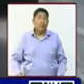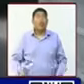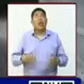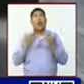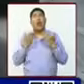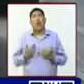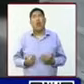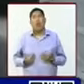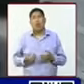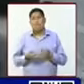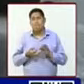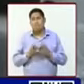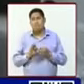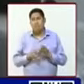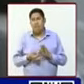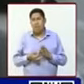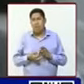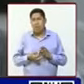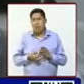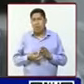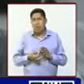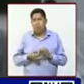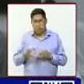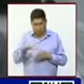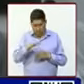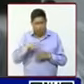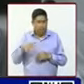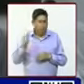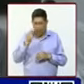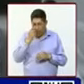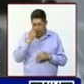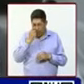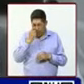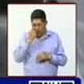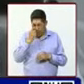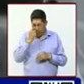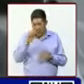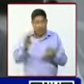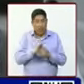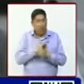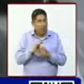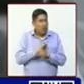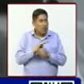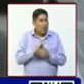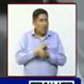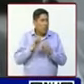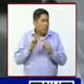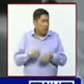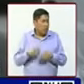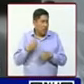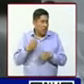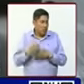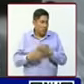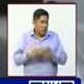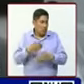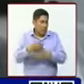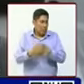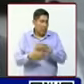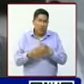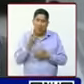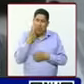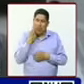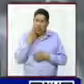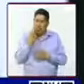Actualmente están refaccionando en oncología clínica, del ministerio también se ha podido avanzar, recién